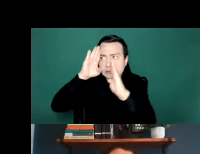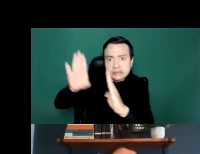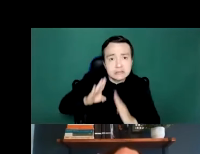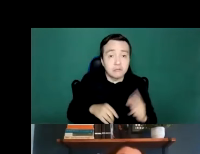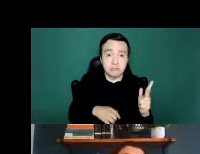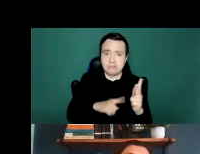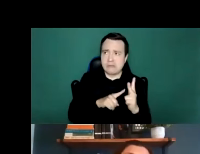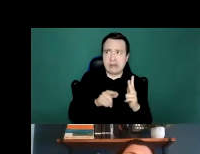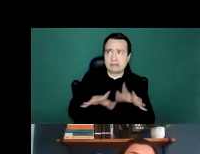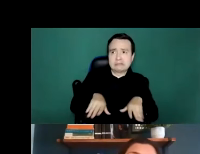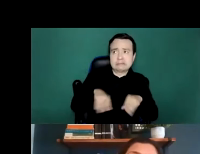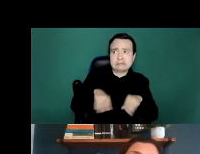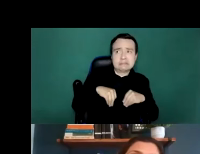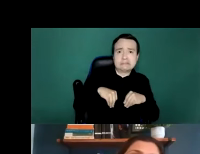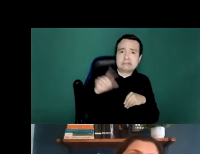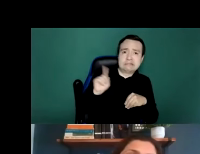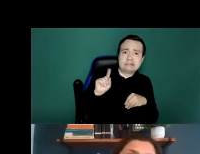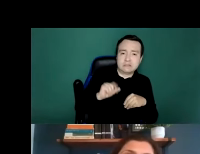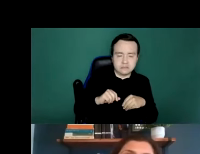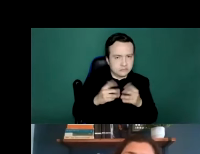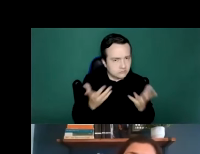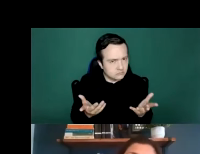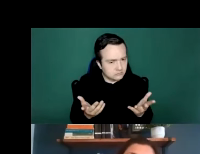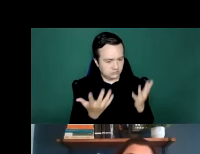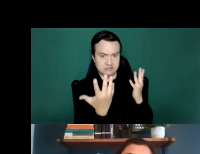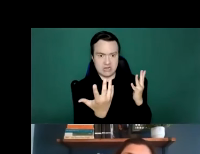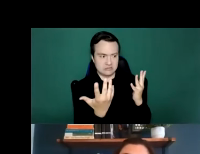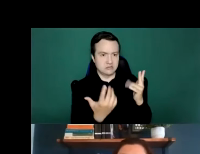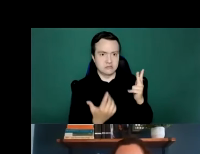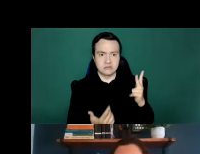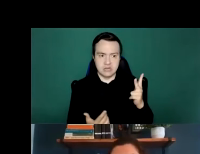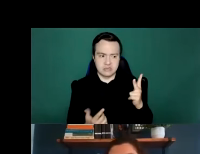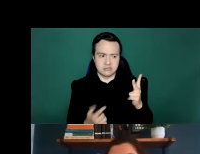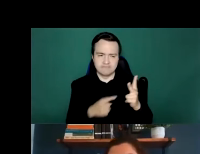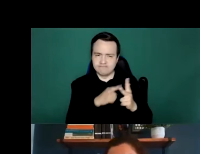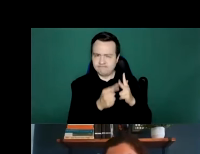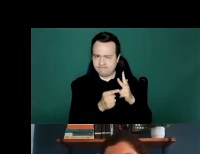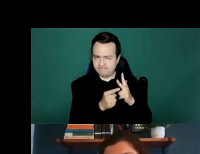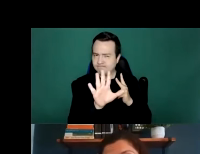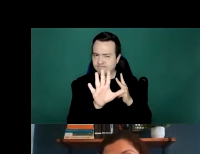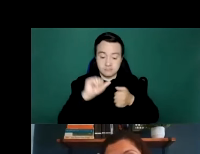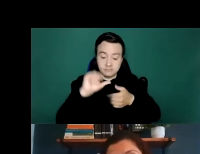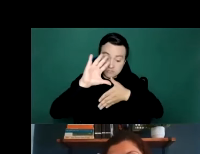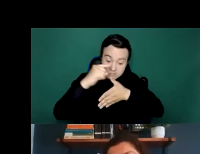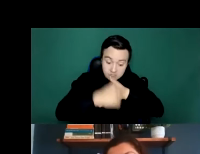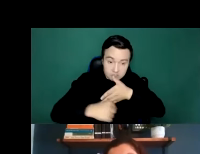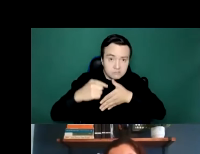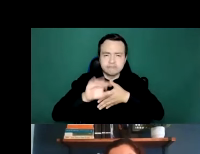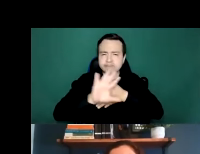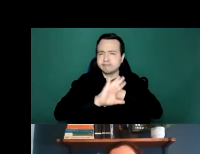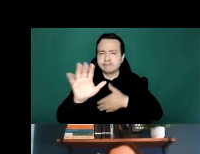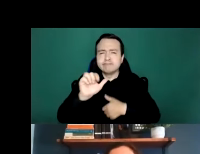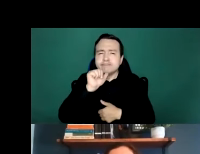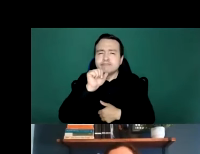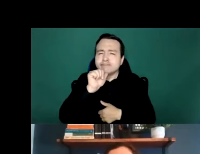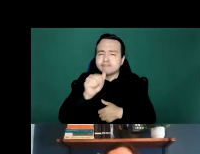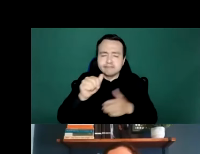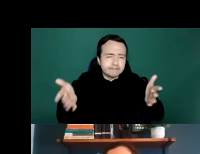entre distintos grupos de países de la región, nos damos cuenta que la situación es peor para los países de ingreso mediano bajo, donde